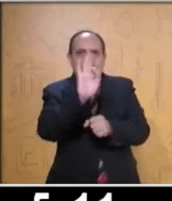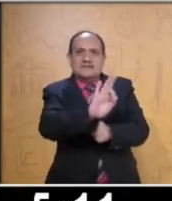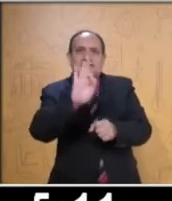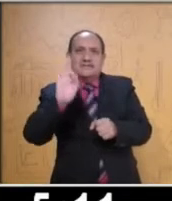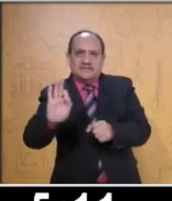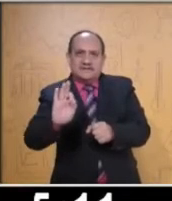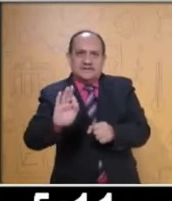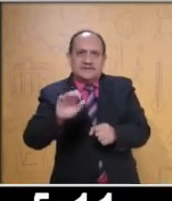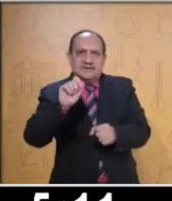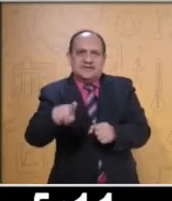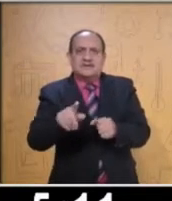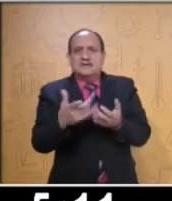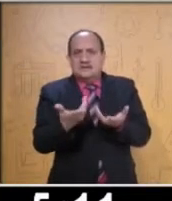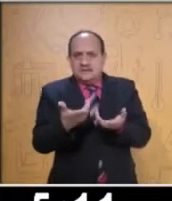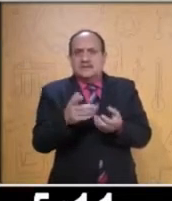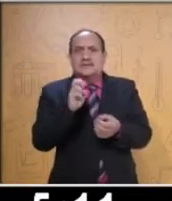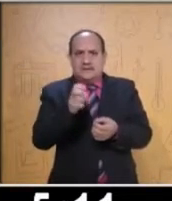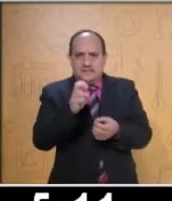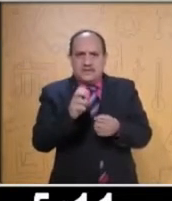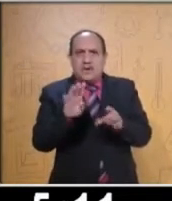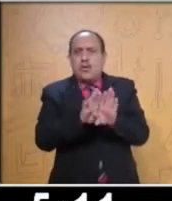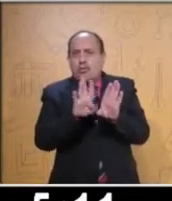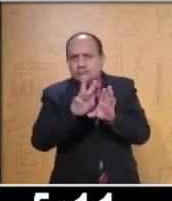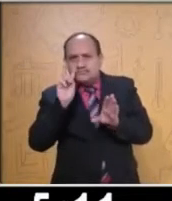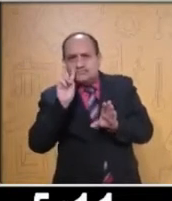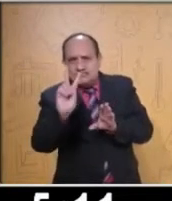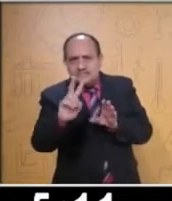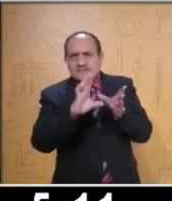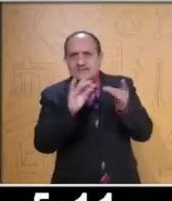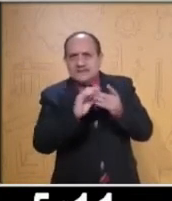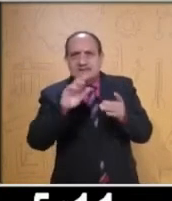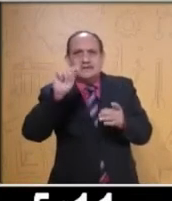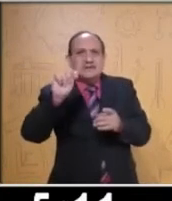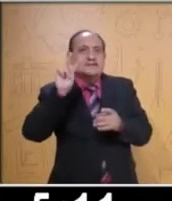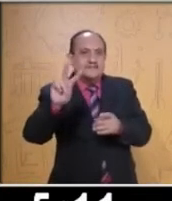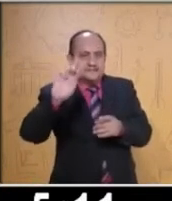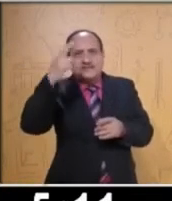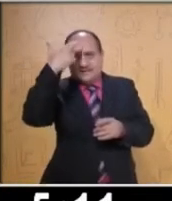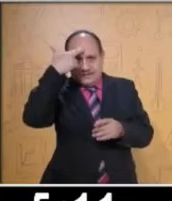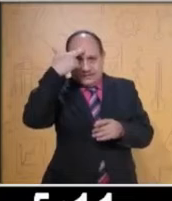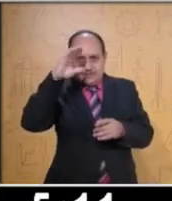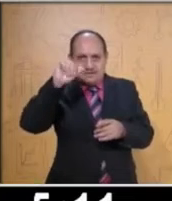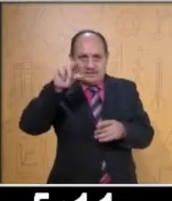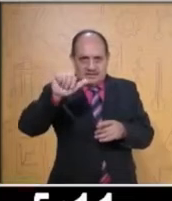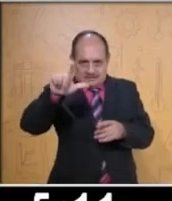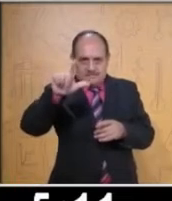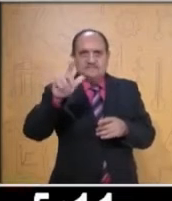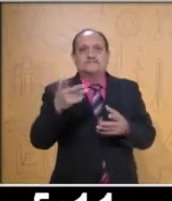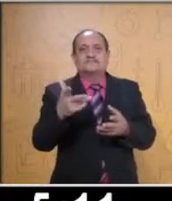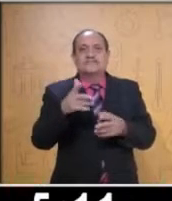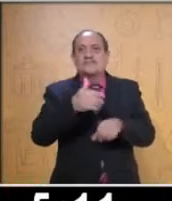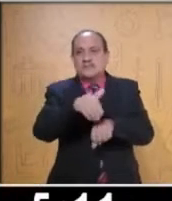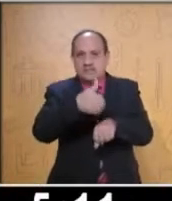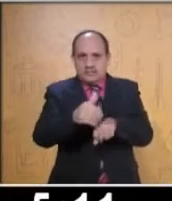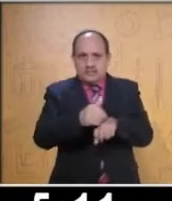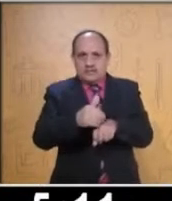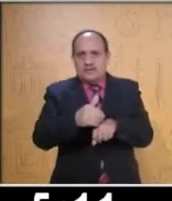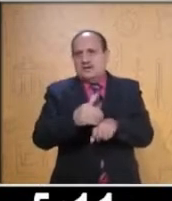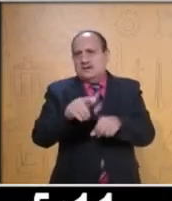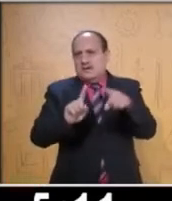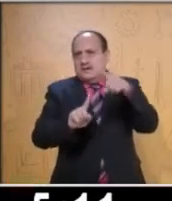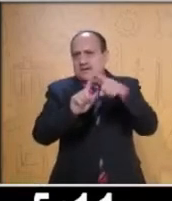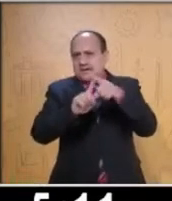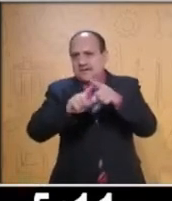por qué medio viste el programa. Si fue televisión, recuerda poner el canal. Agarra todas tus tareas